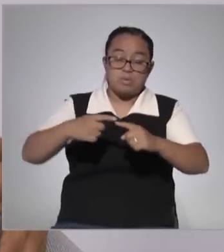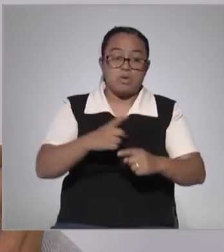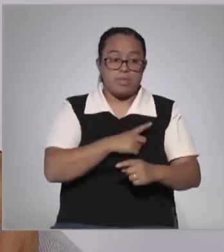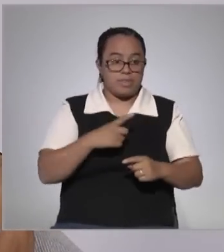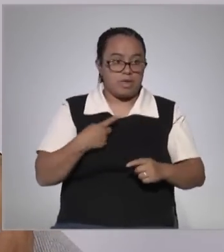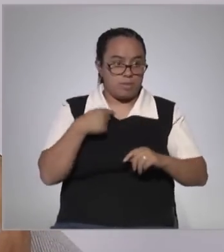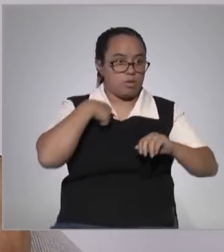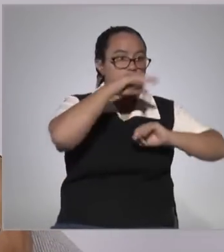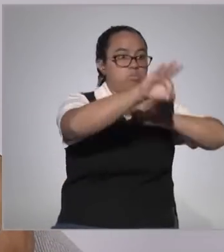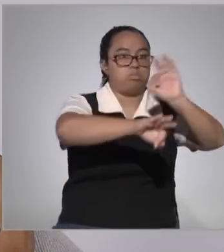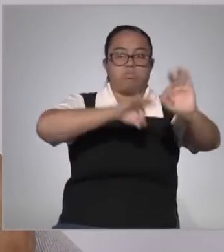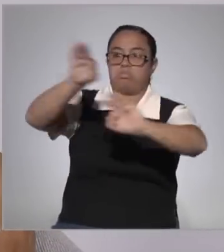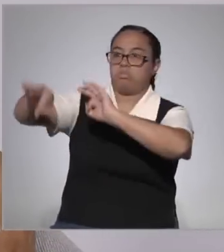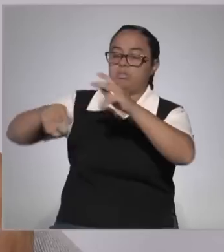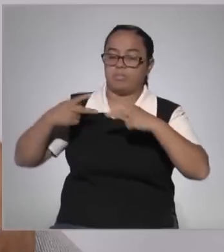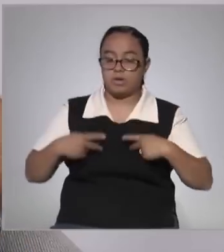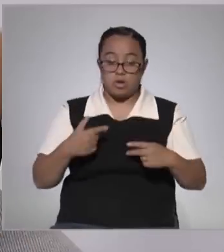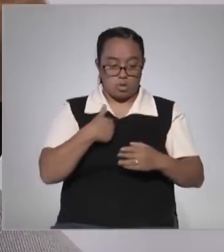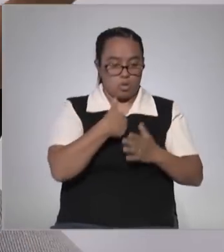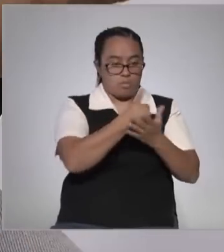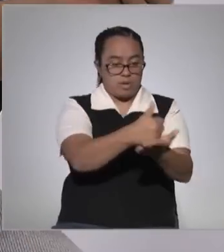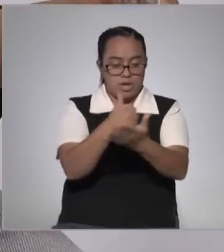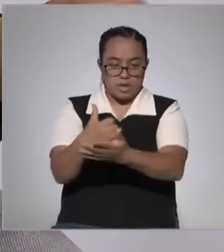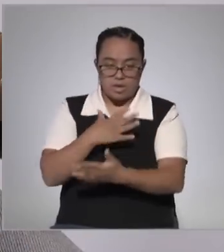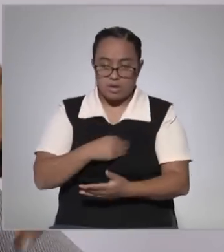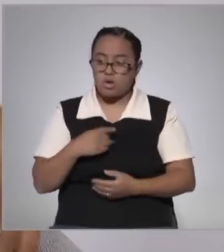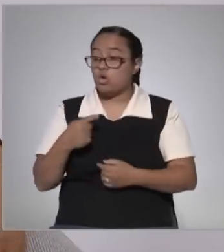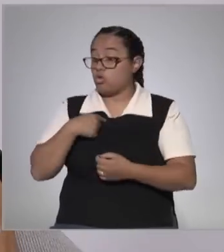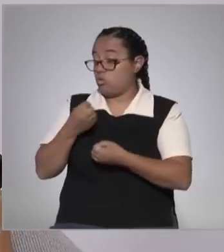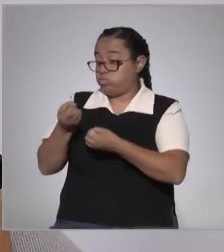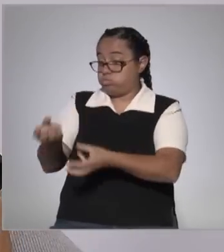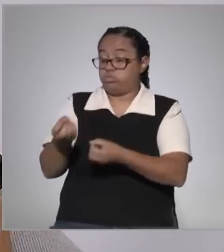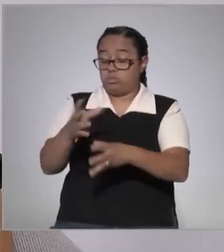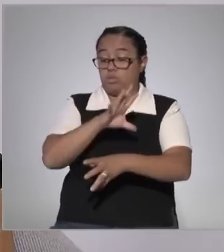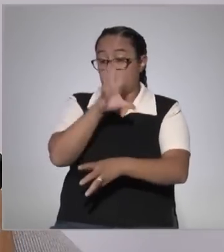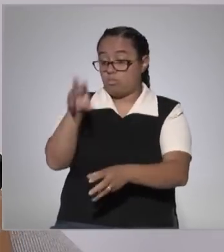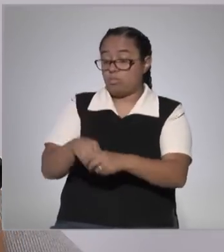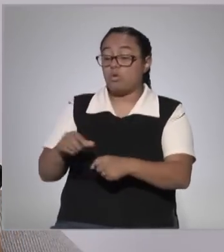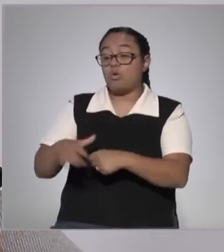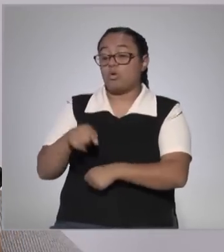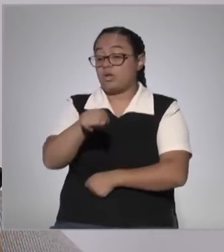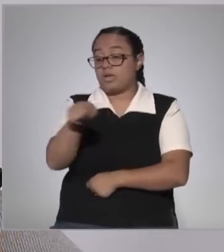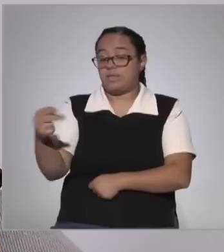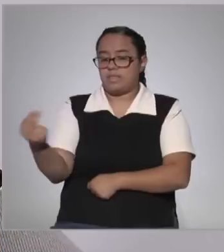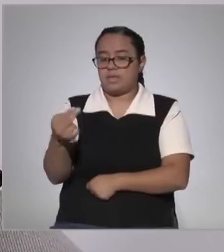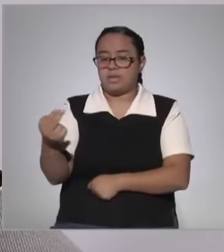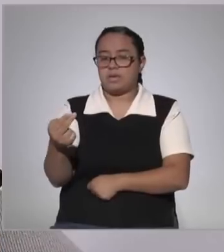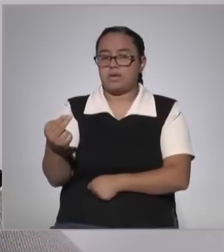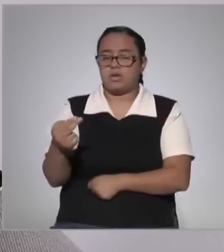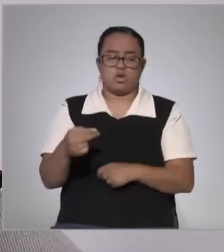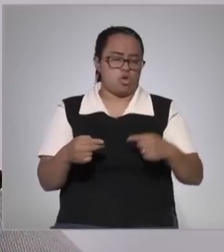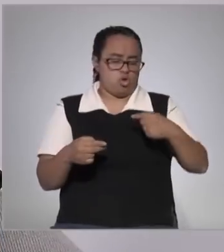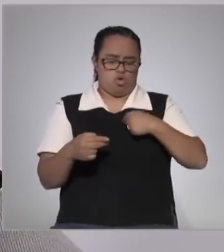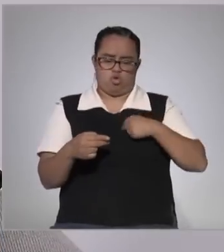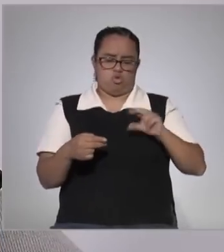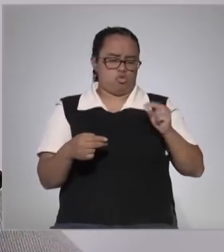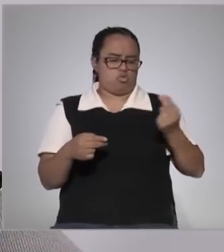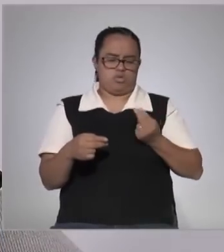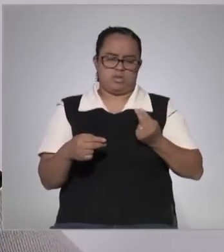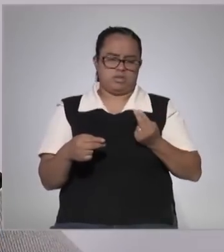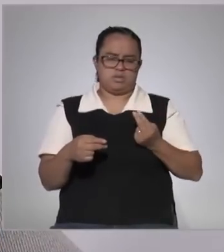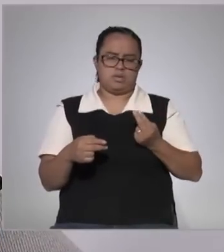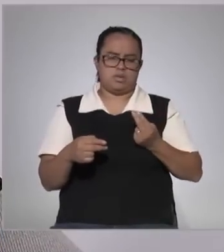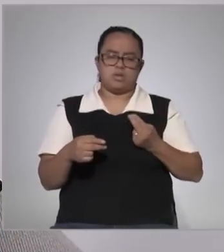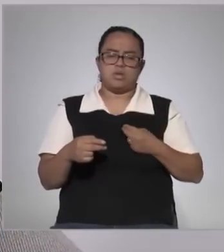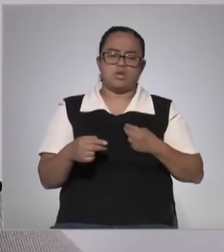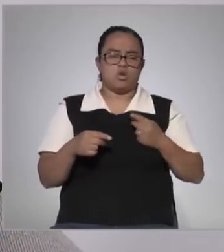del otro. Ayudo a mis hijos, les doy a ellos porque ellos necesitan. Tú no necesitas, no te ayudo a ti.